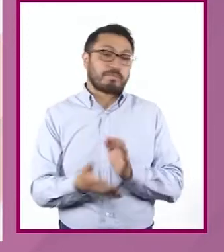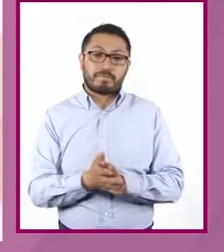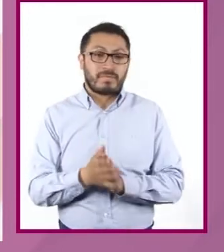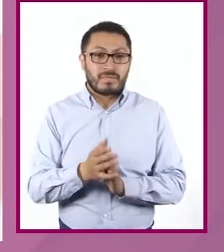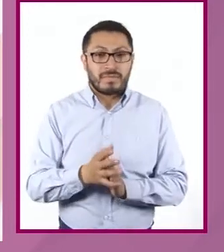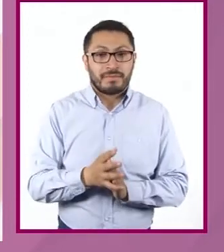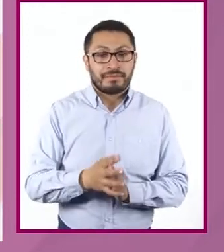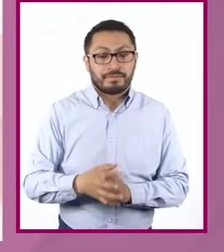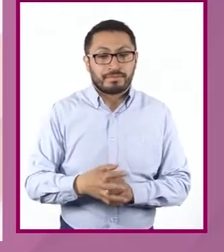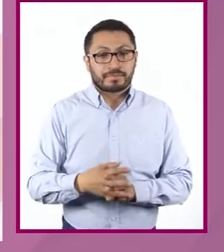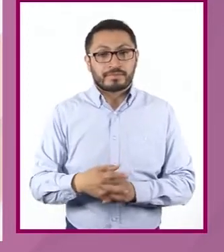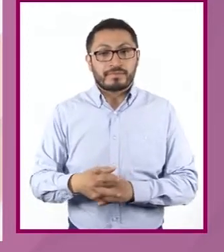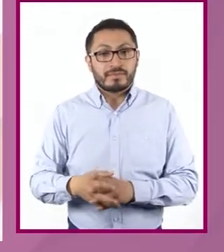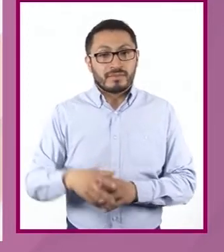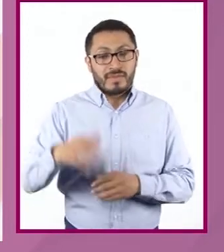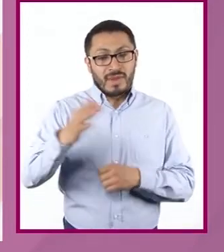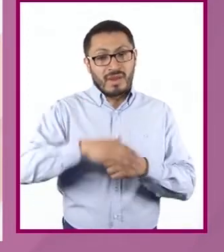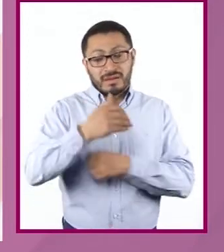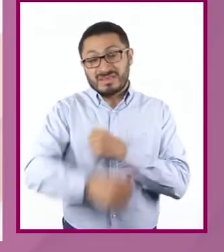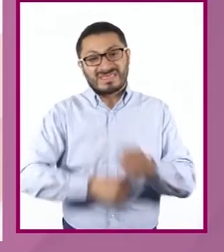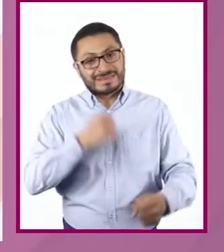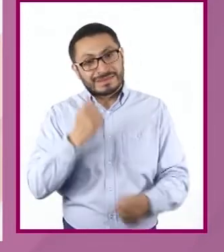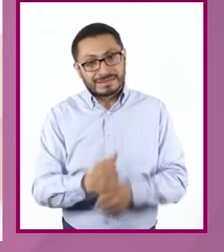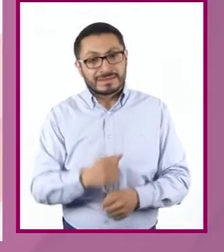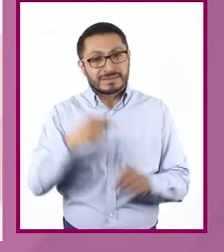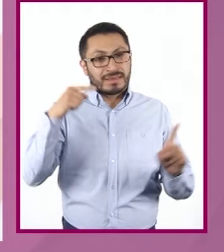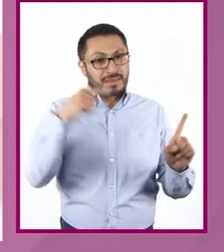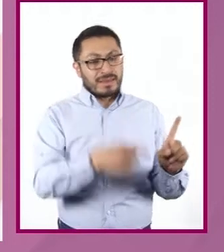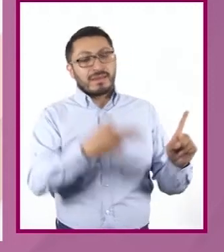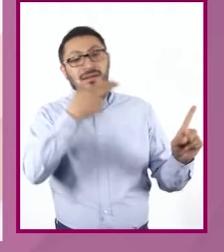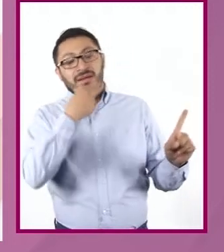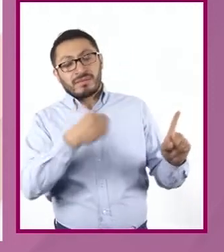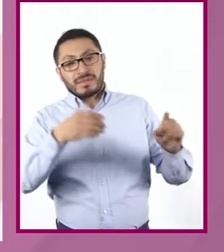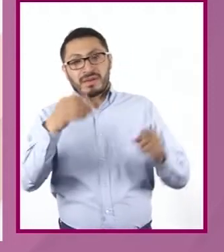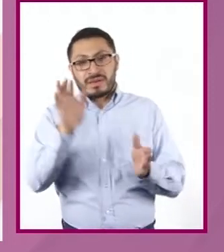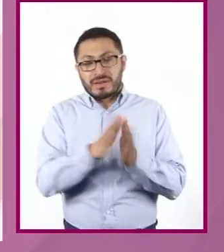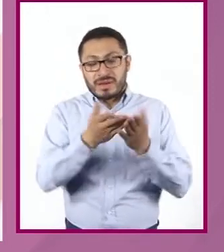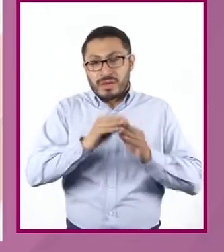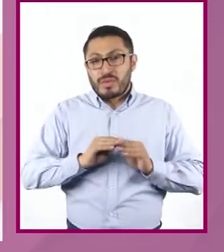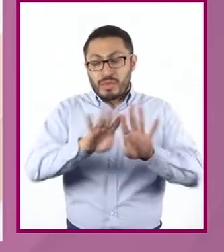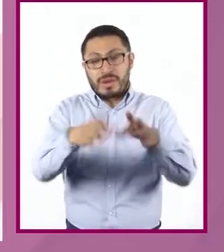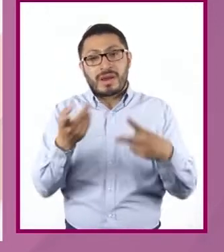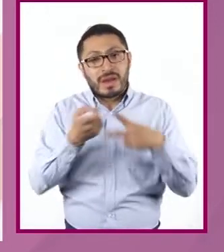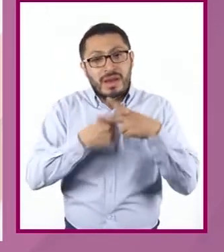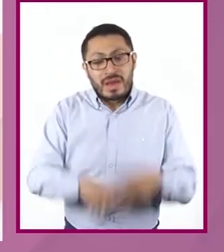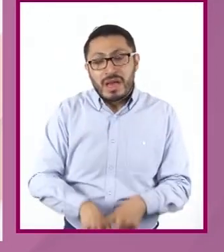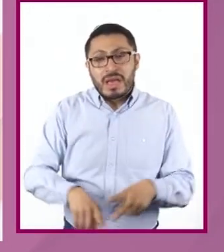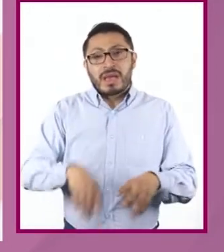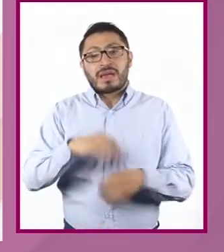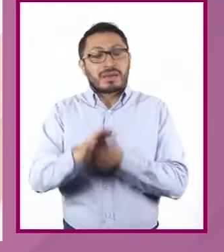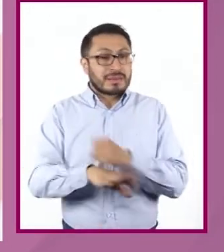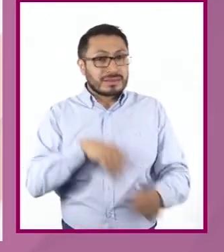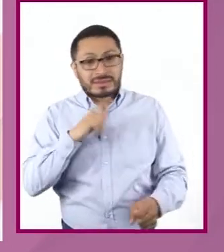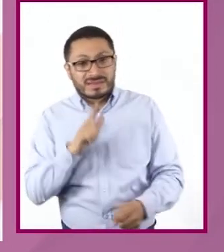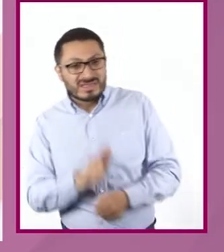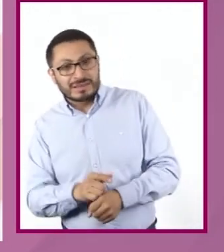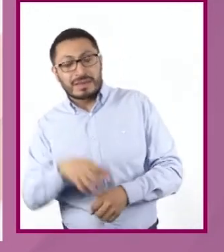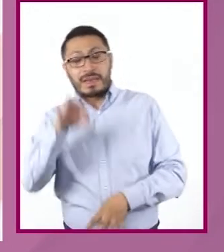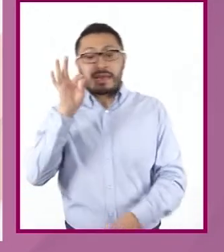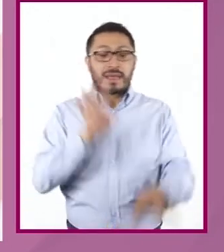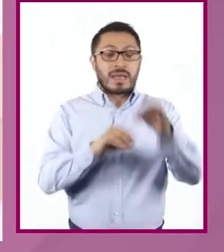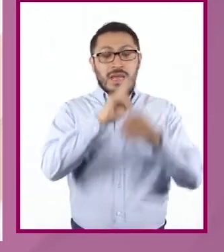del año siguiente, Darwin publicó su libro sobre el origen de las especies mediante selección natural, o